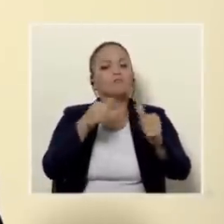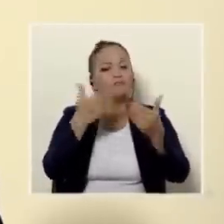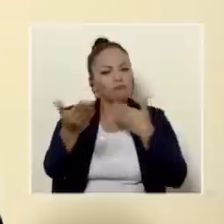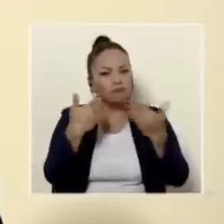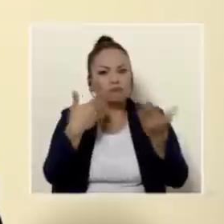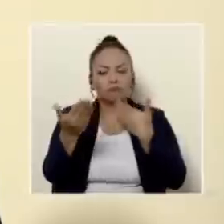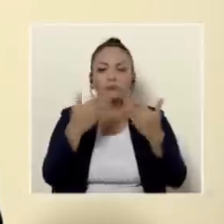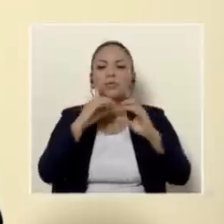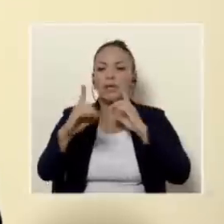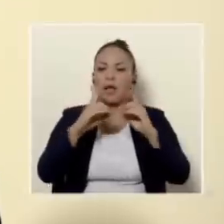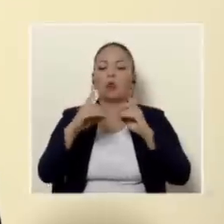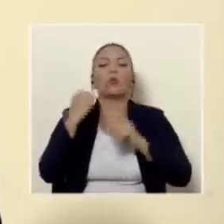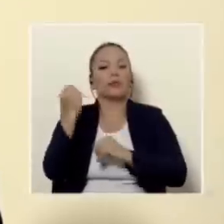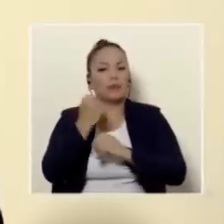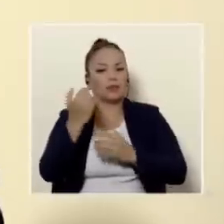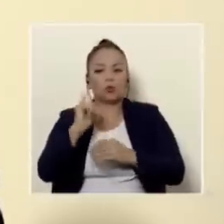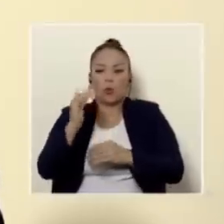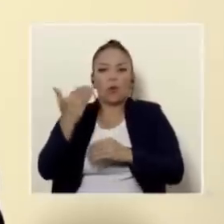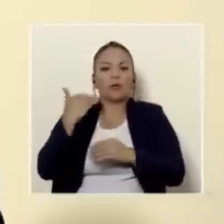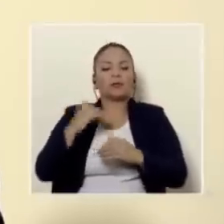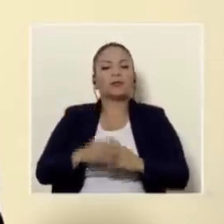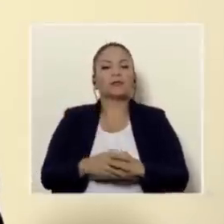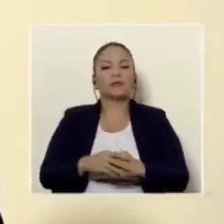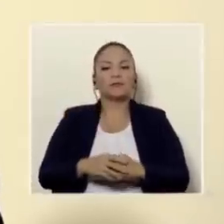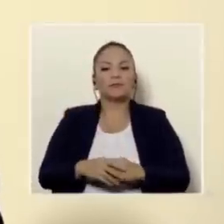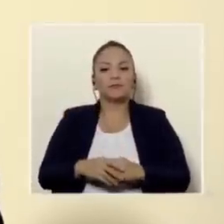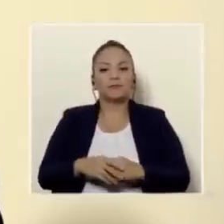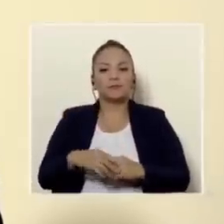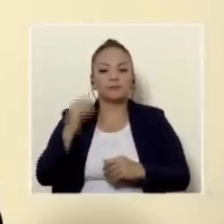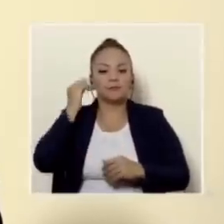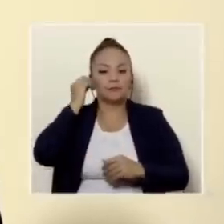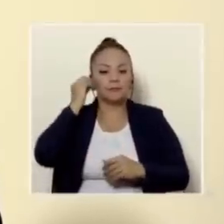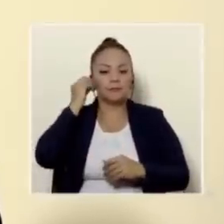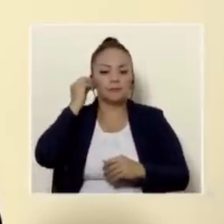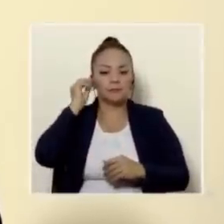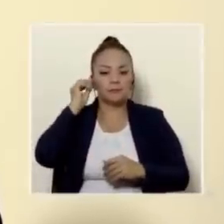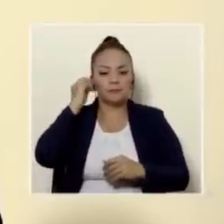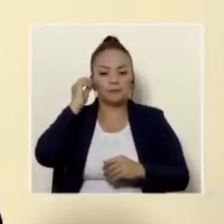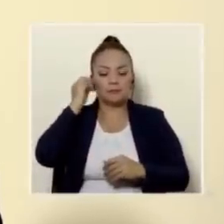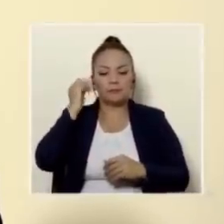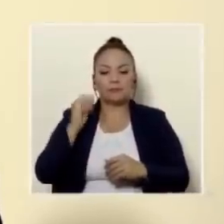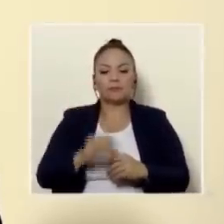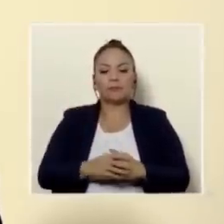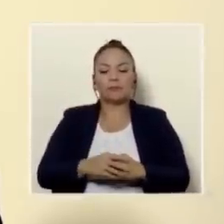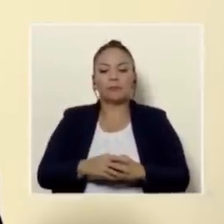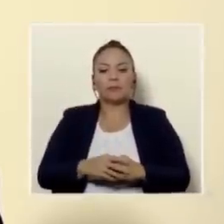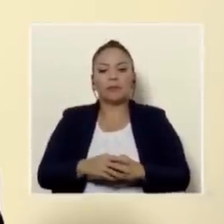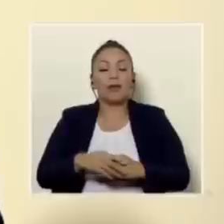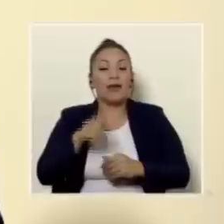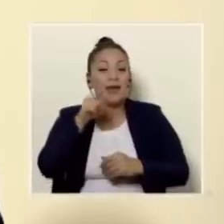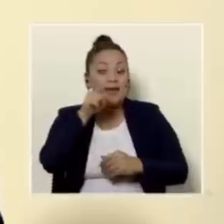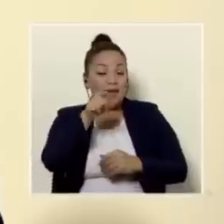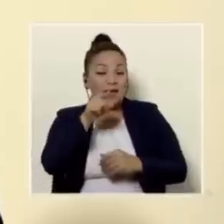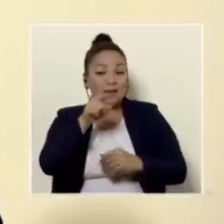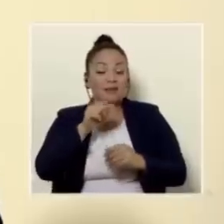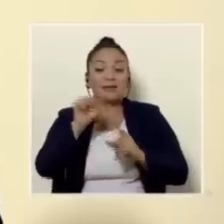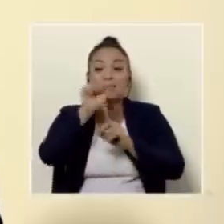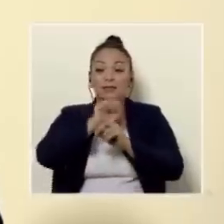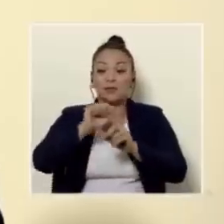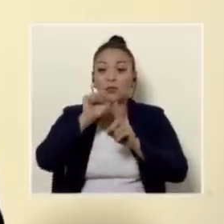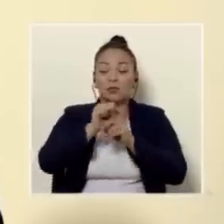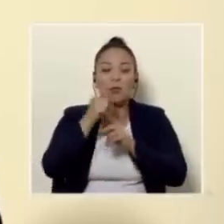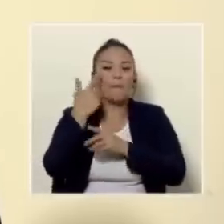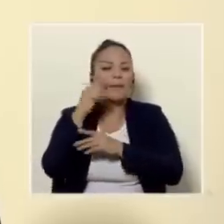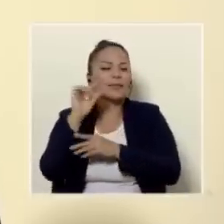diálogo intenso que hemos tenido. Al final del día, esta es una de esas cosas que